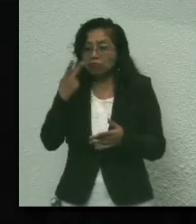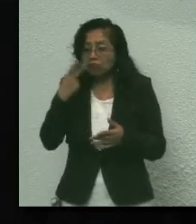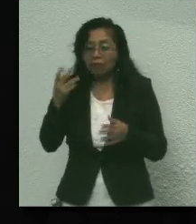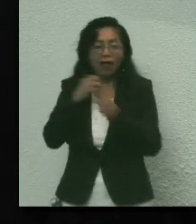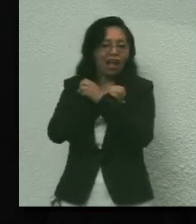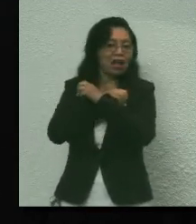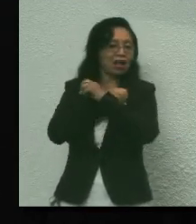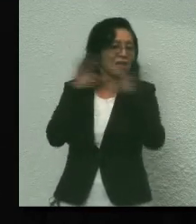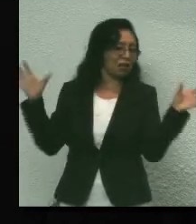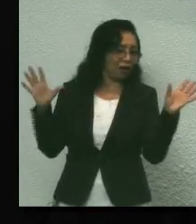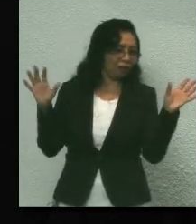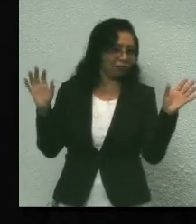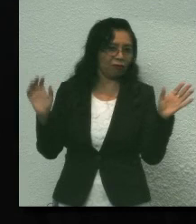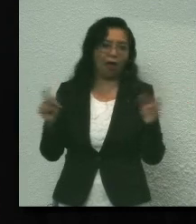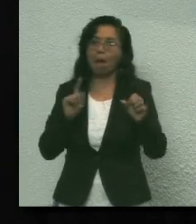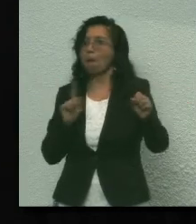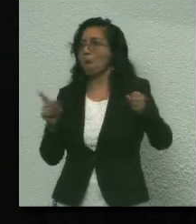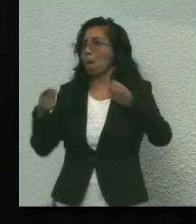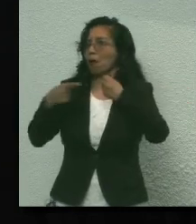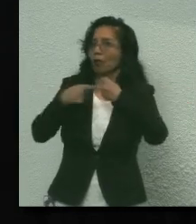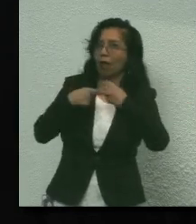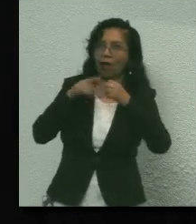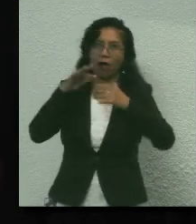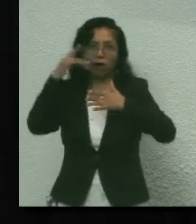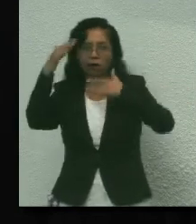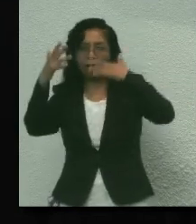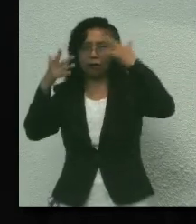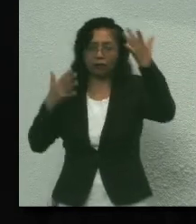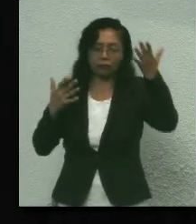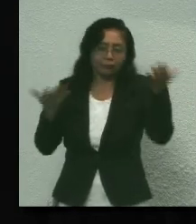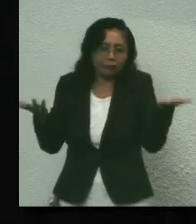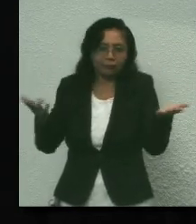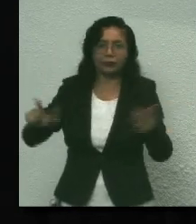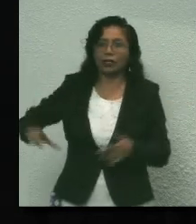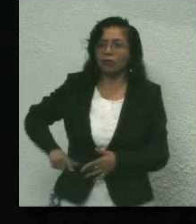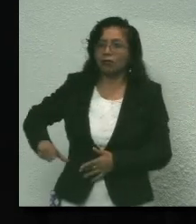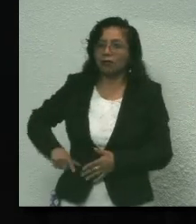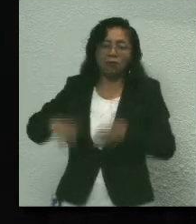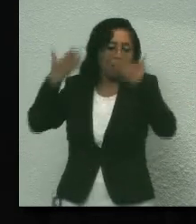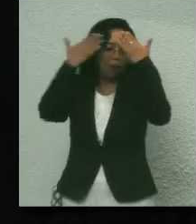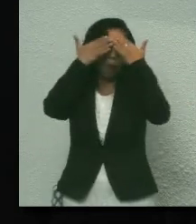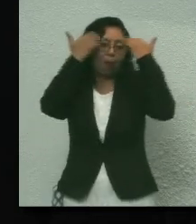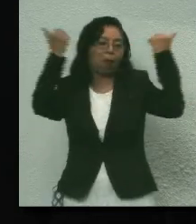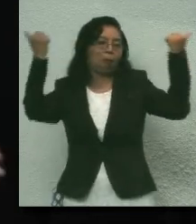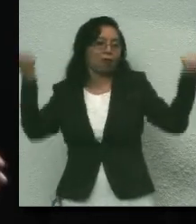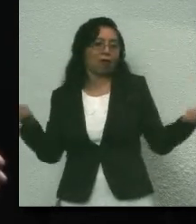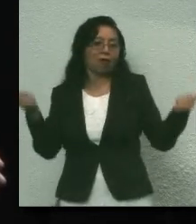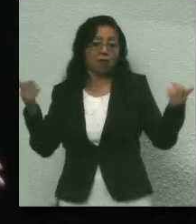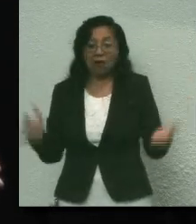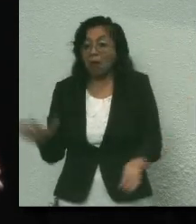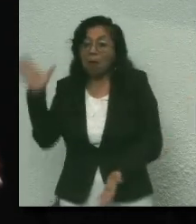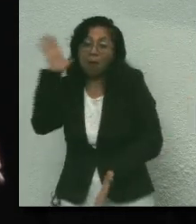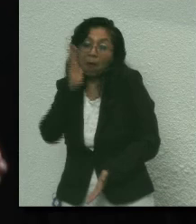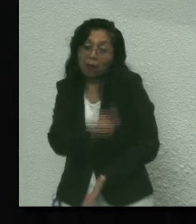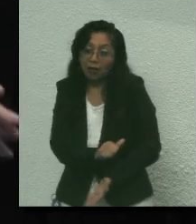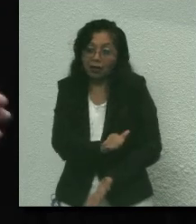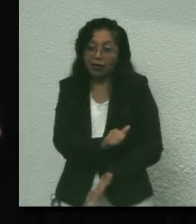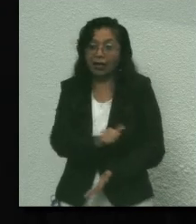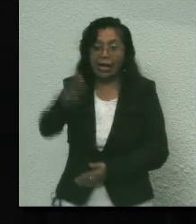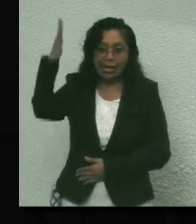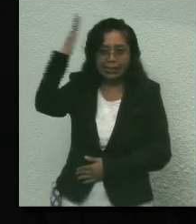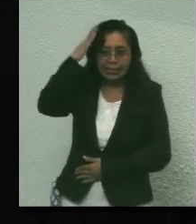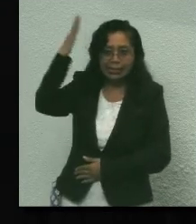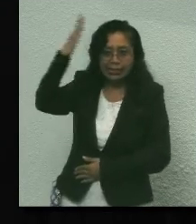sin metáforas ni eufemismos. El gobernador no ha sabido y quizás ni ha querido ser el líder